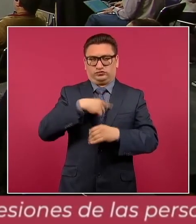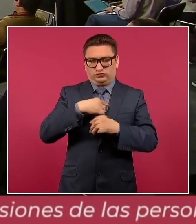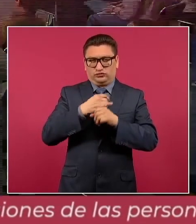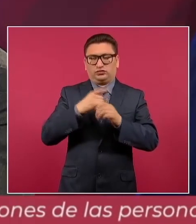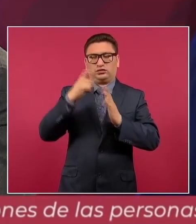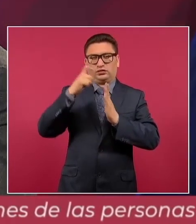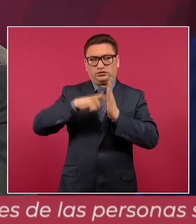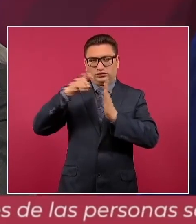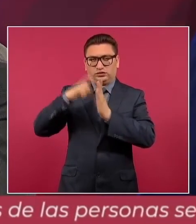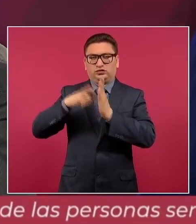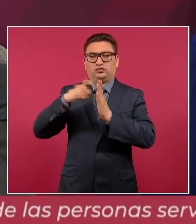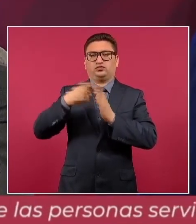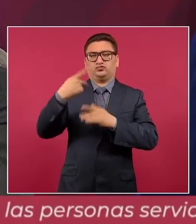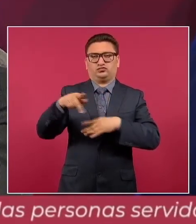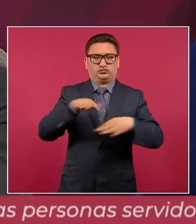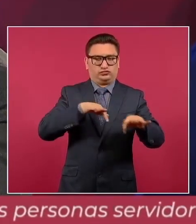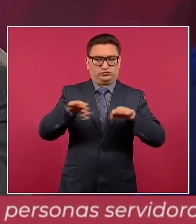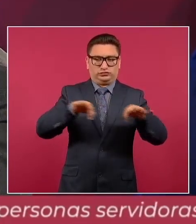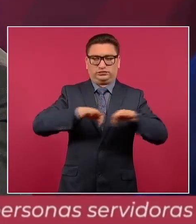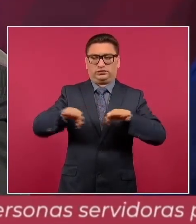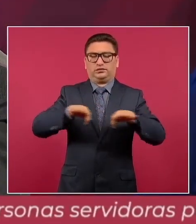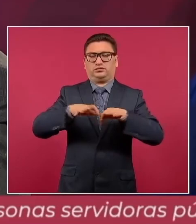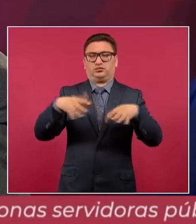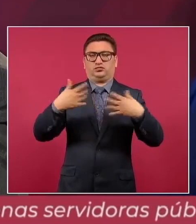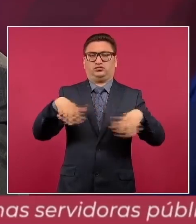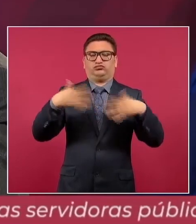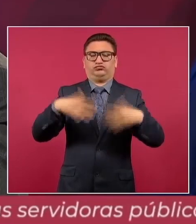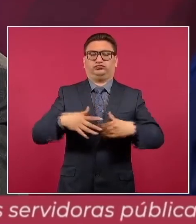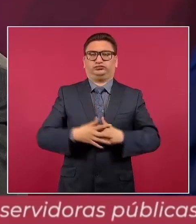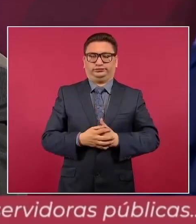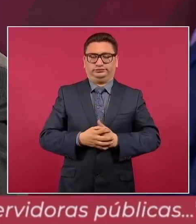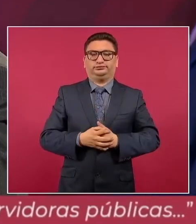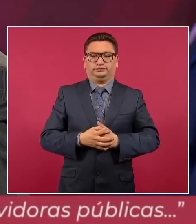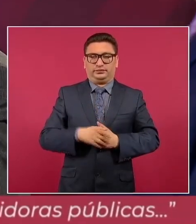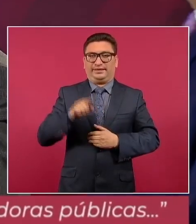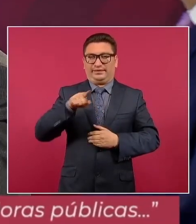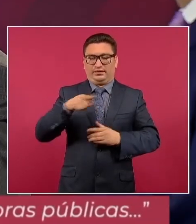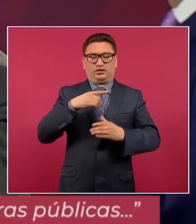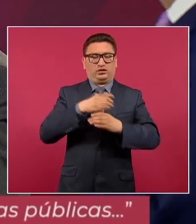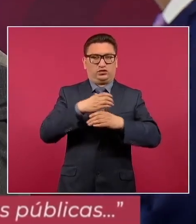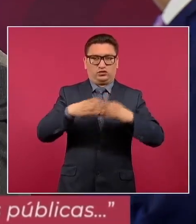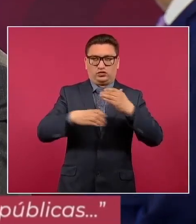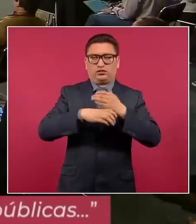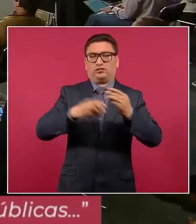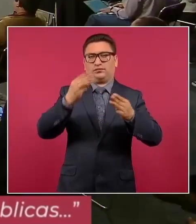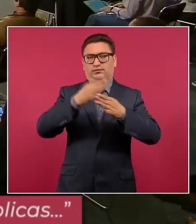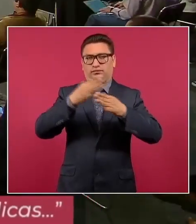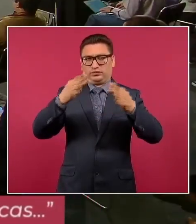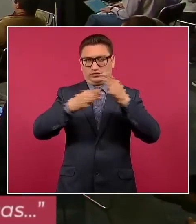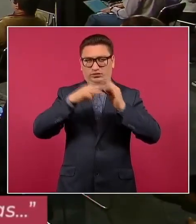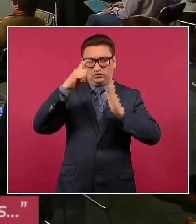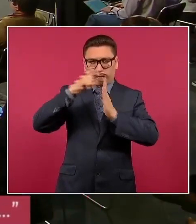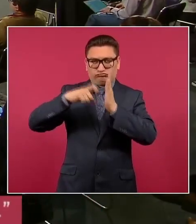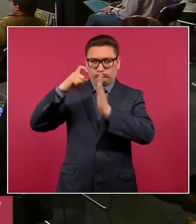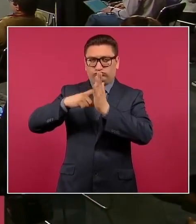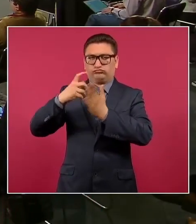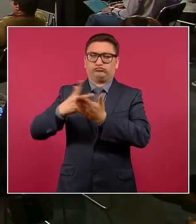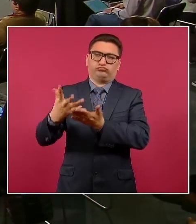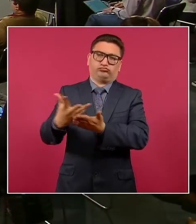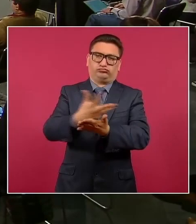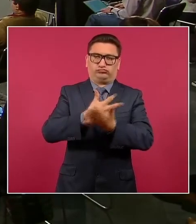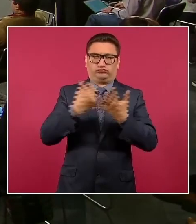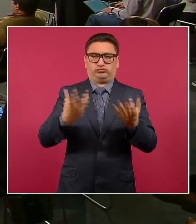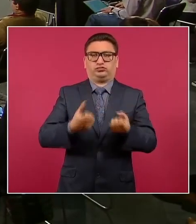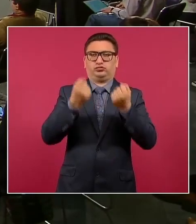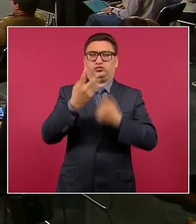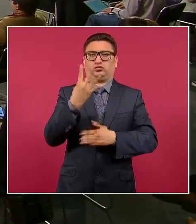arqueólogos que han hecho un trabajo espléndido, recuperar material arqueológico muy valioso. Son